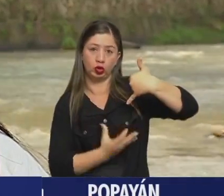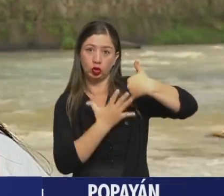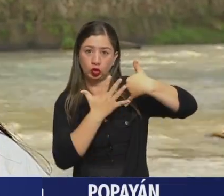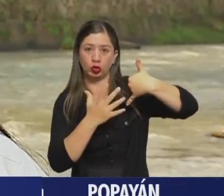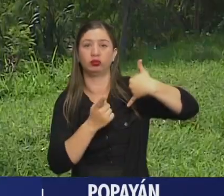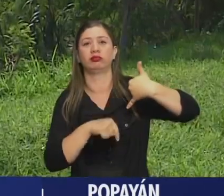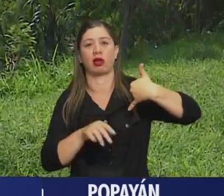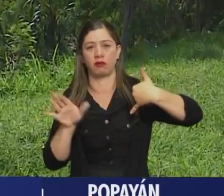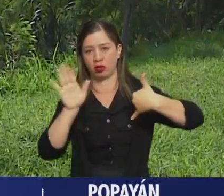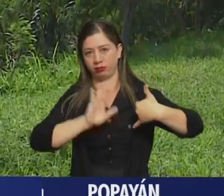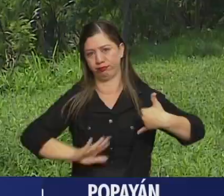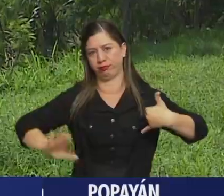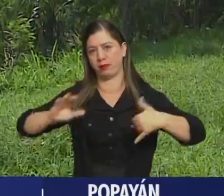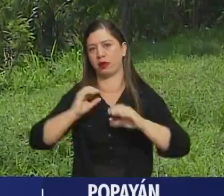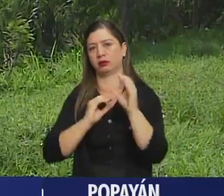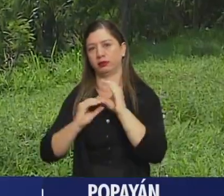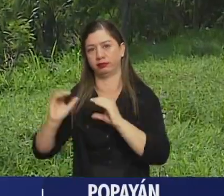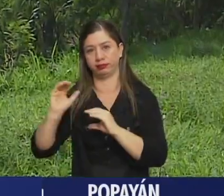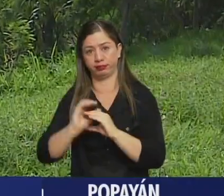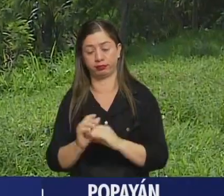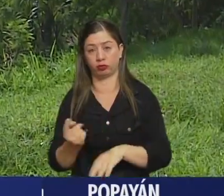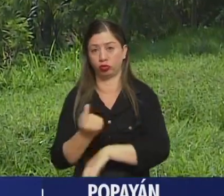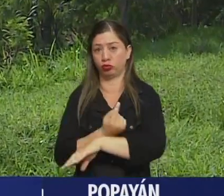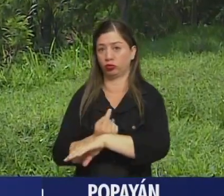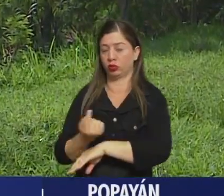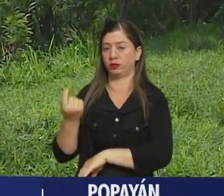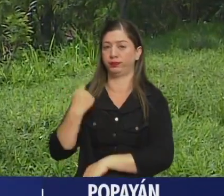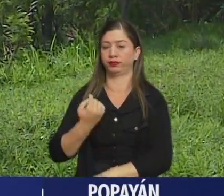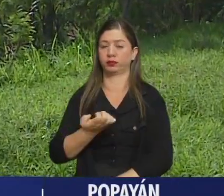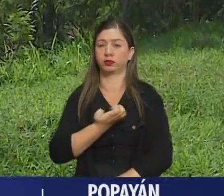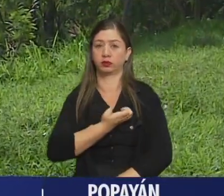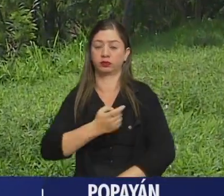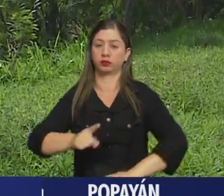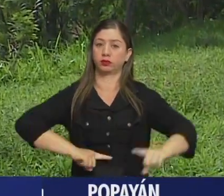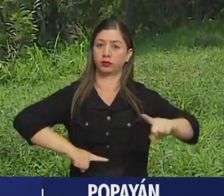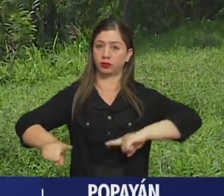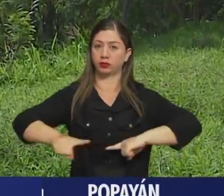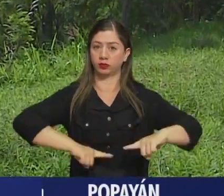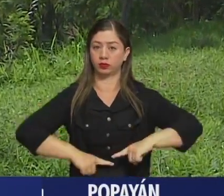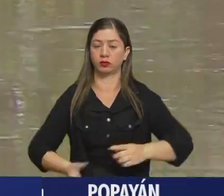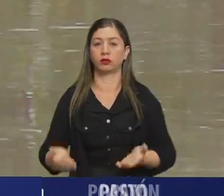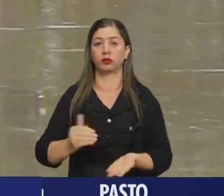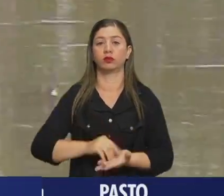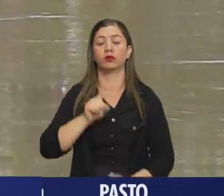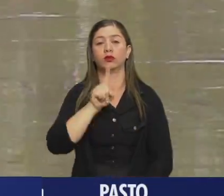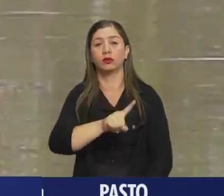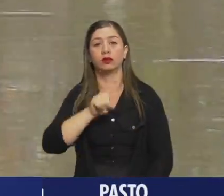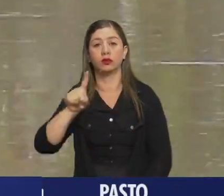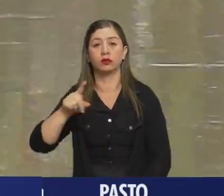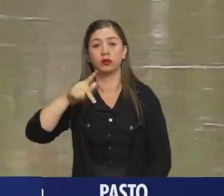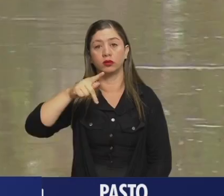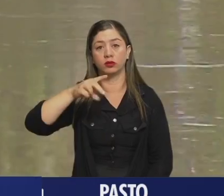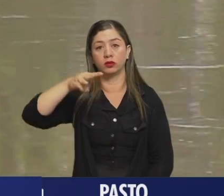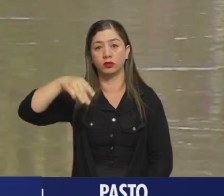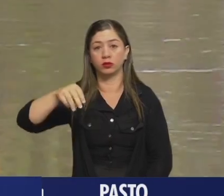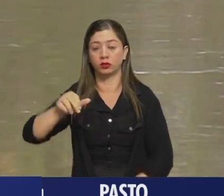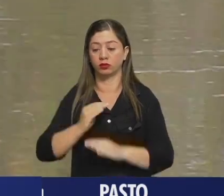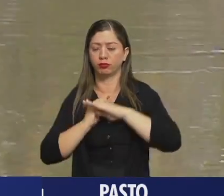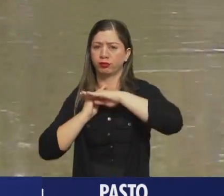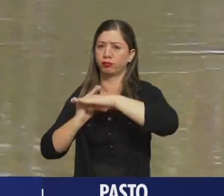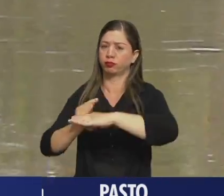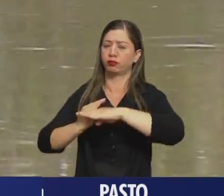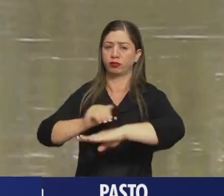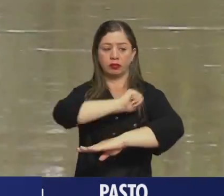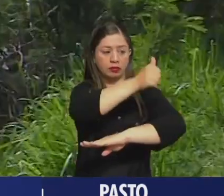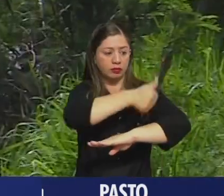el departamento del Cauca. En las últimas horas, la administración distrital entregó el reforzamiento de 11 kilómetros del Jarillón que protege al oriente de la